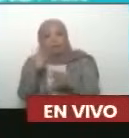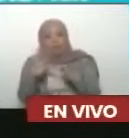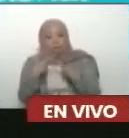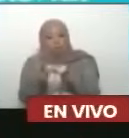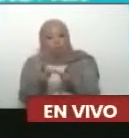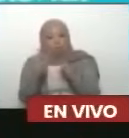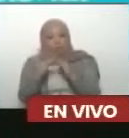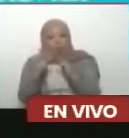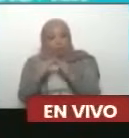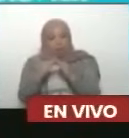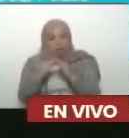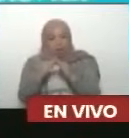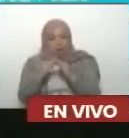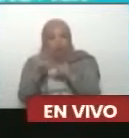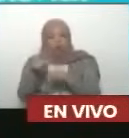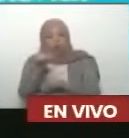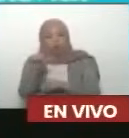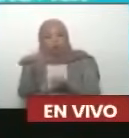bien.